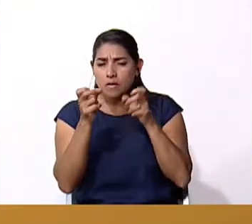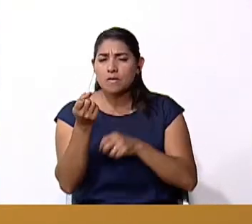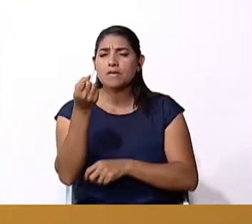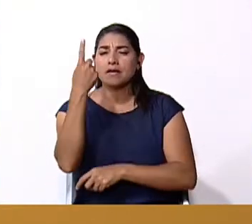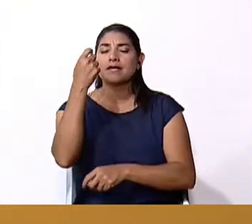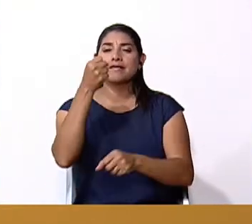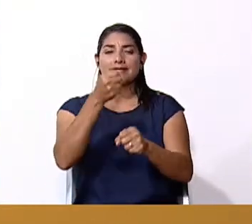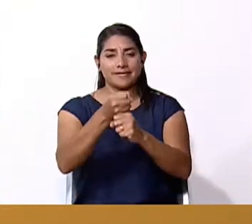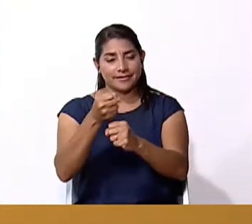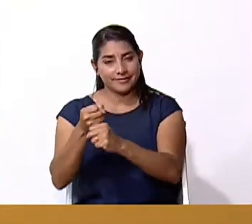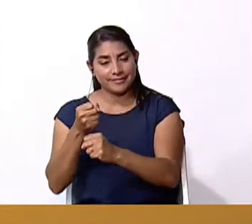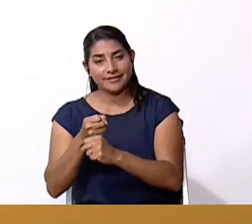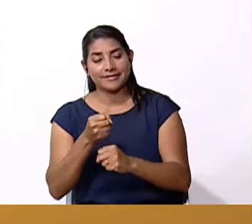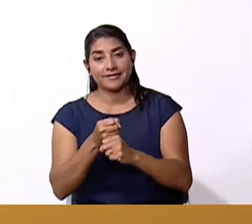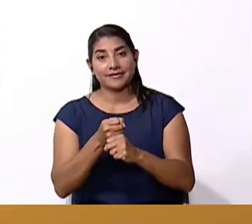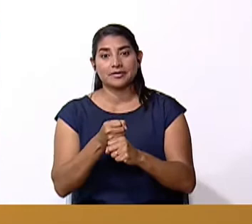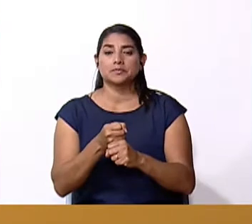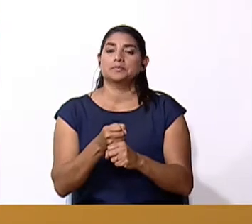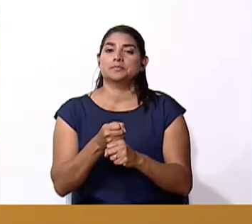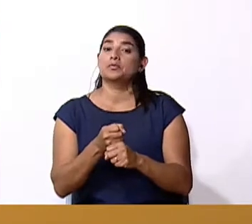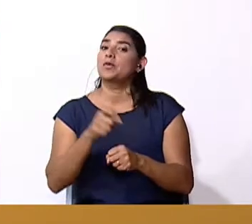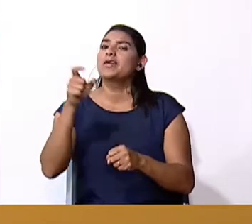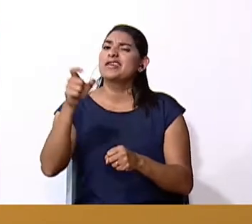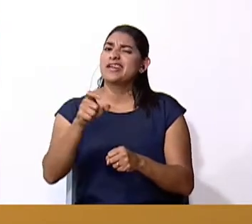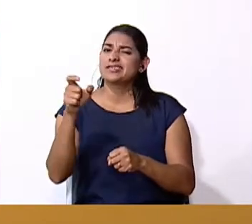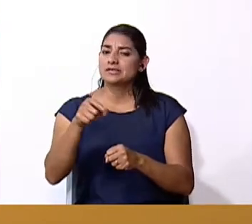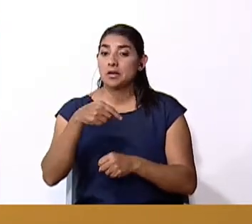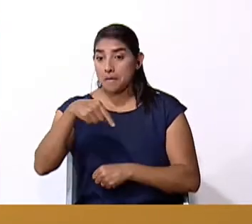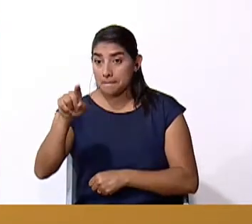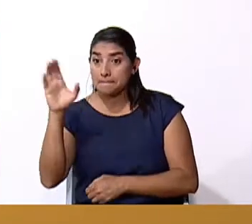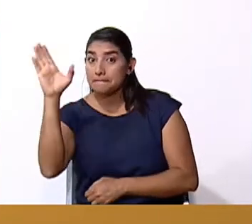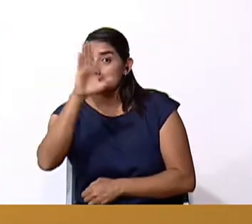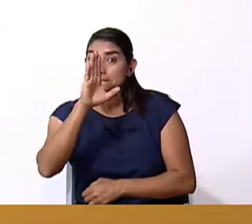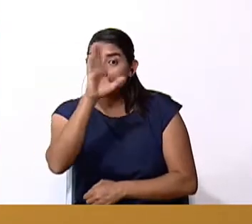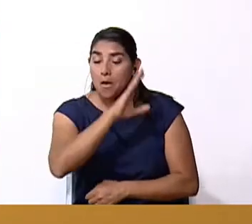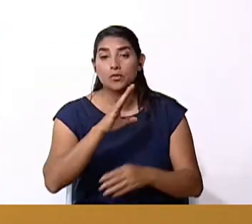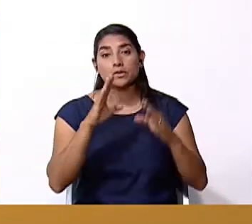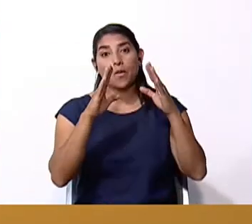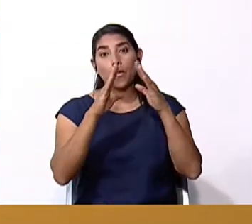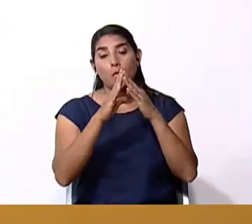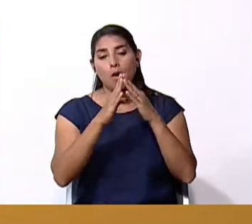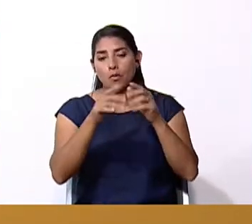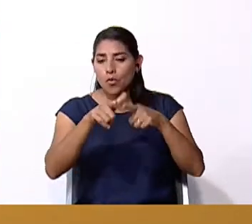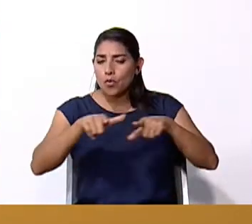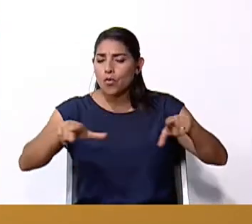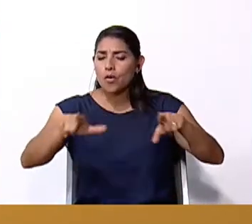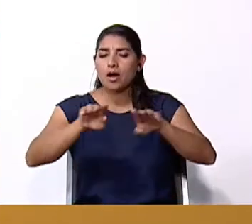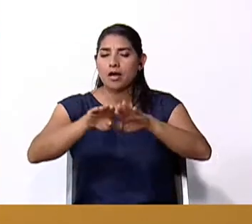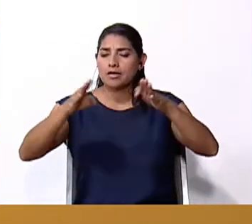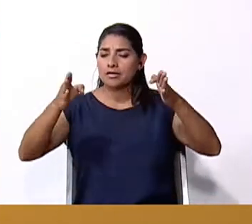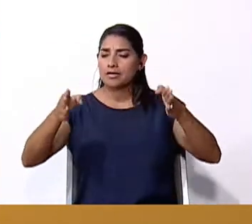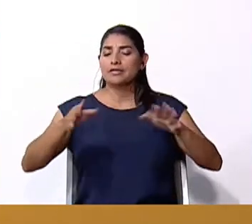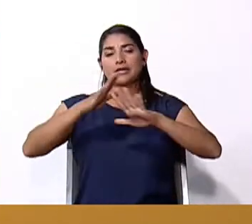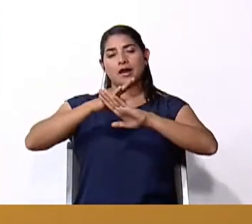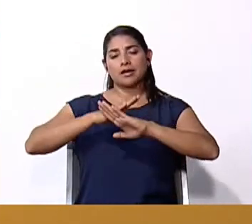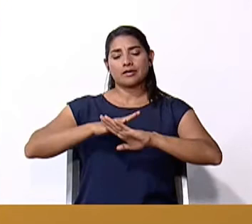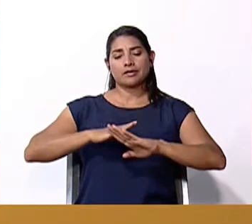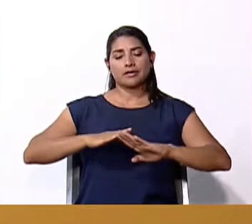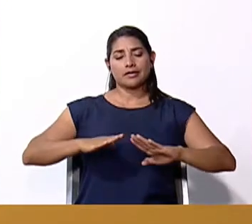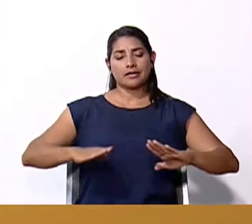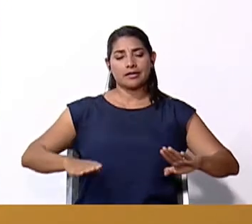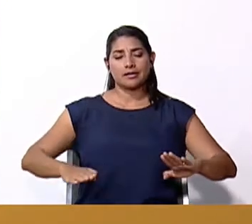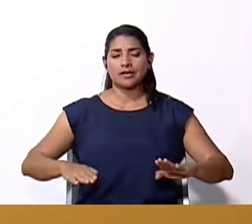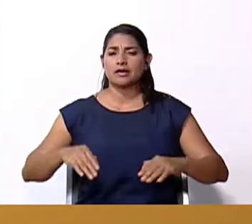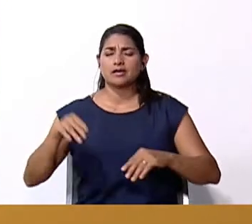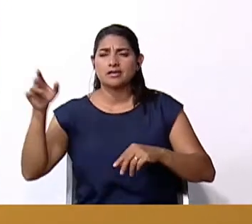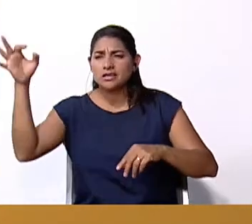trabajar. Así que necesito que busquen ahí en sus casas un lugar cómodo, tranquilo, lejos